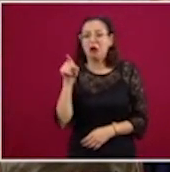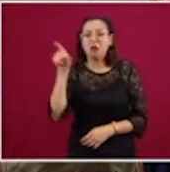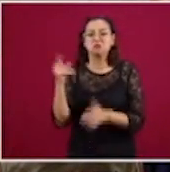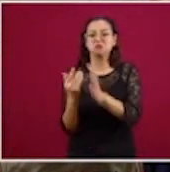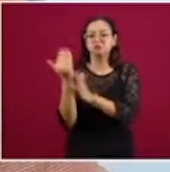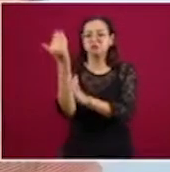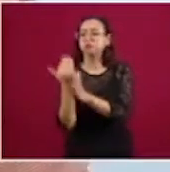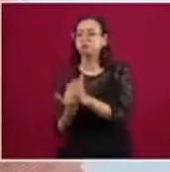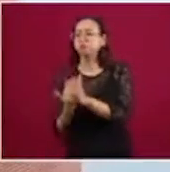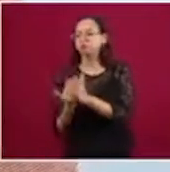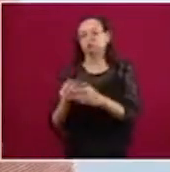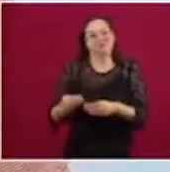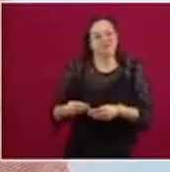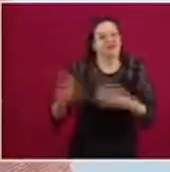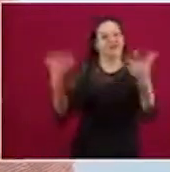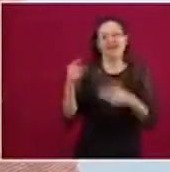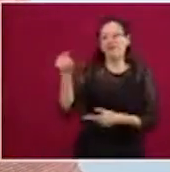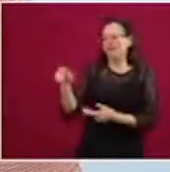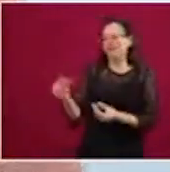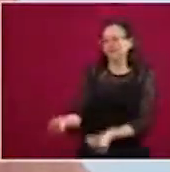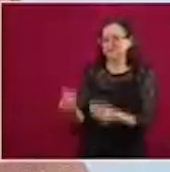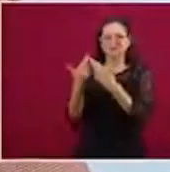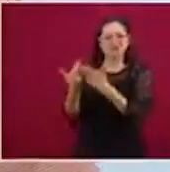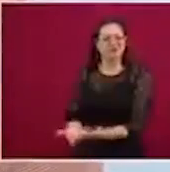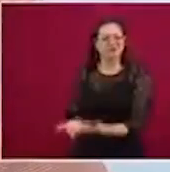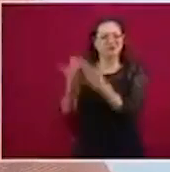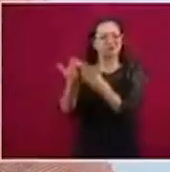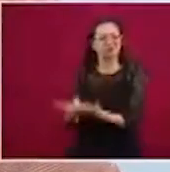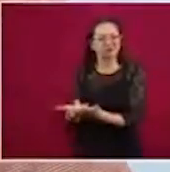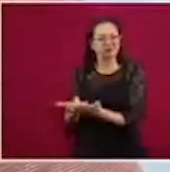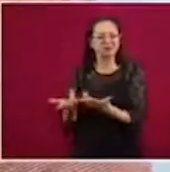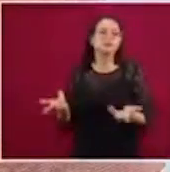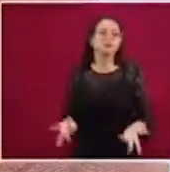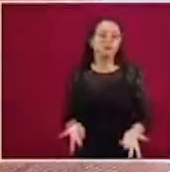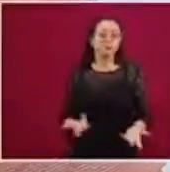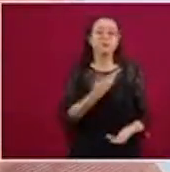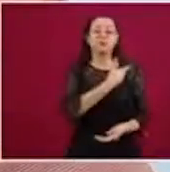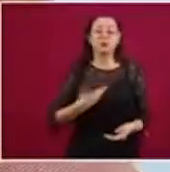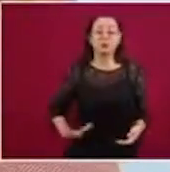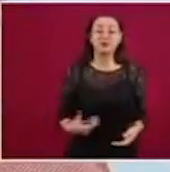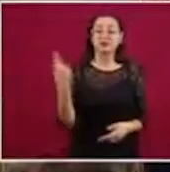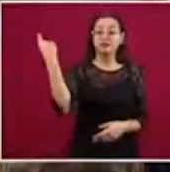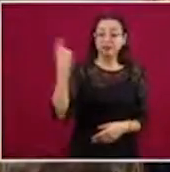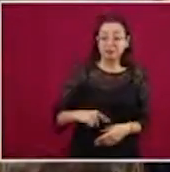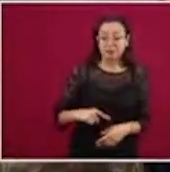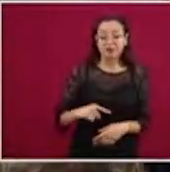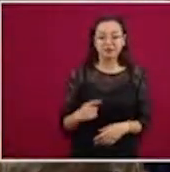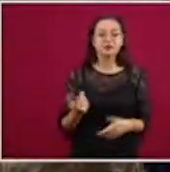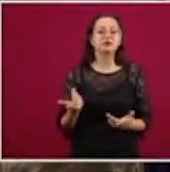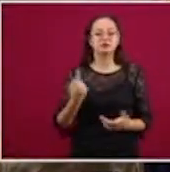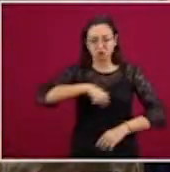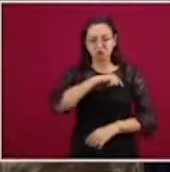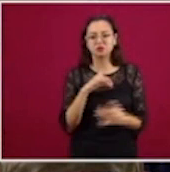reducción mayor por su porcentaje mayor. Por indicaciones del presidente, y como ya se ha comentado, nosotros